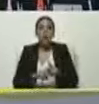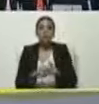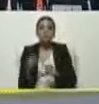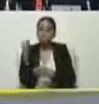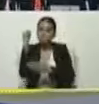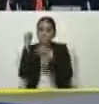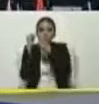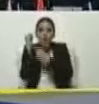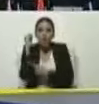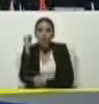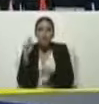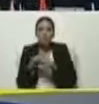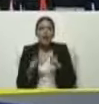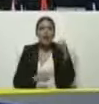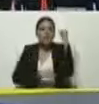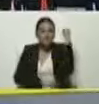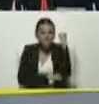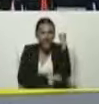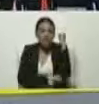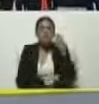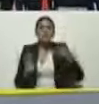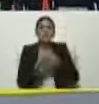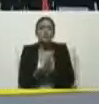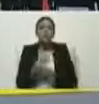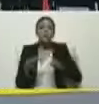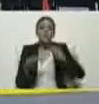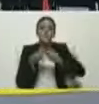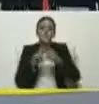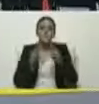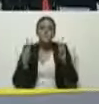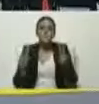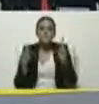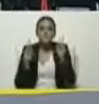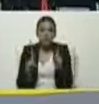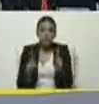de la paz, de la paz.